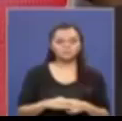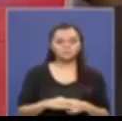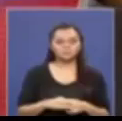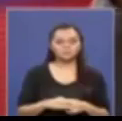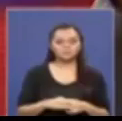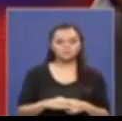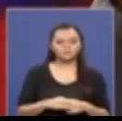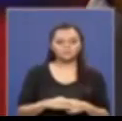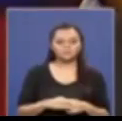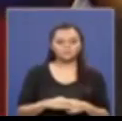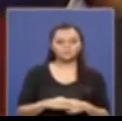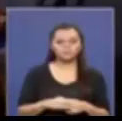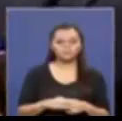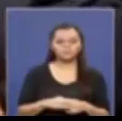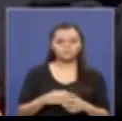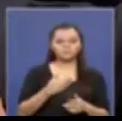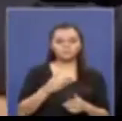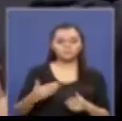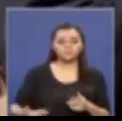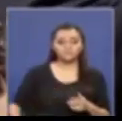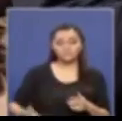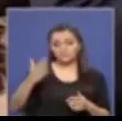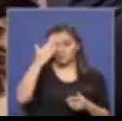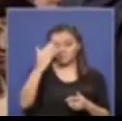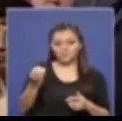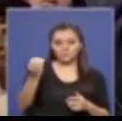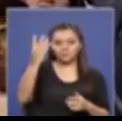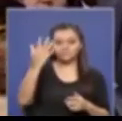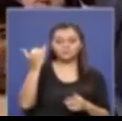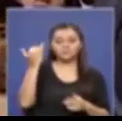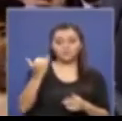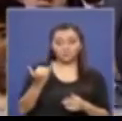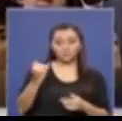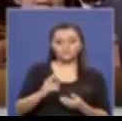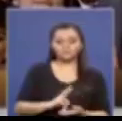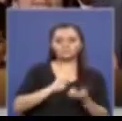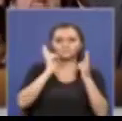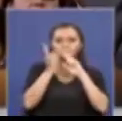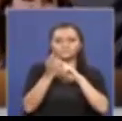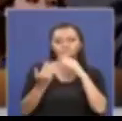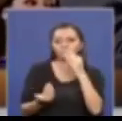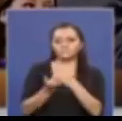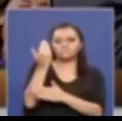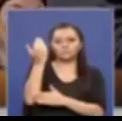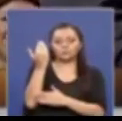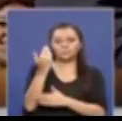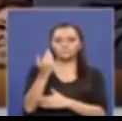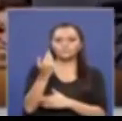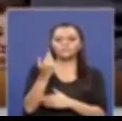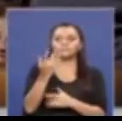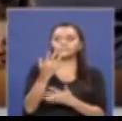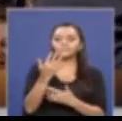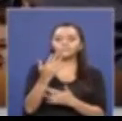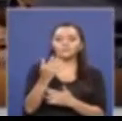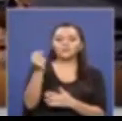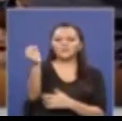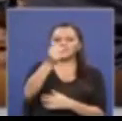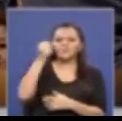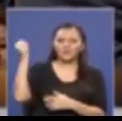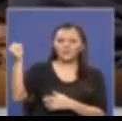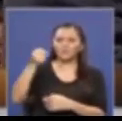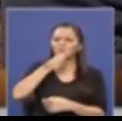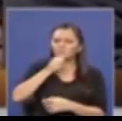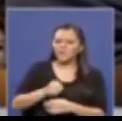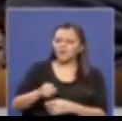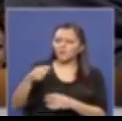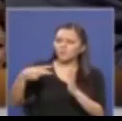con eso se compraba la nueva. Presidente, buenos días. Sí, hemos hecho el recambio de casi ya 80.000 refrigeradoras ineficientes